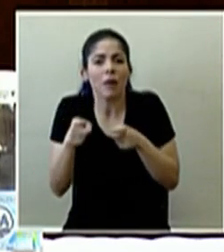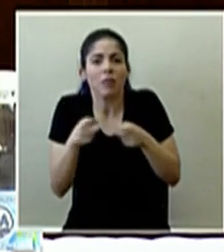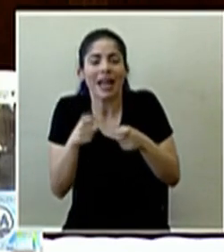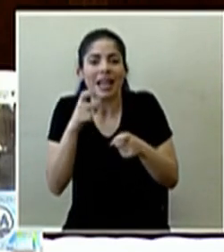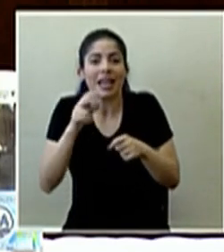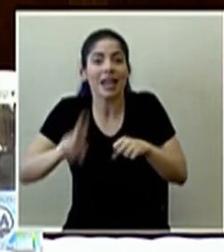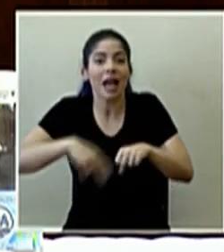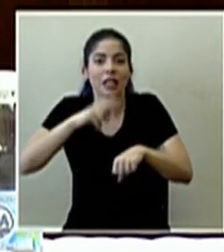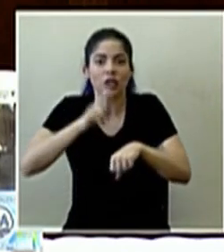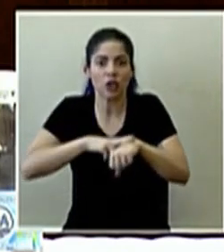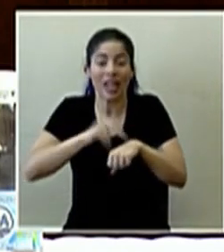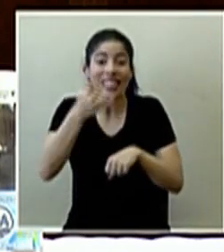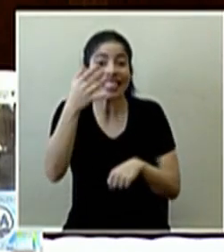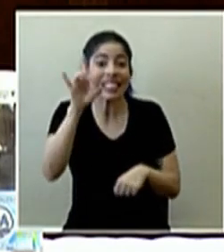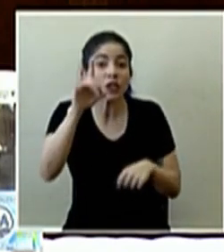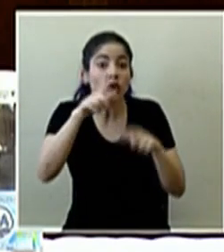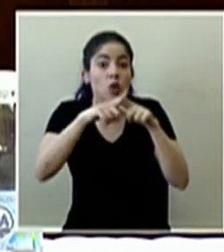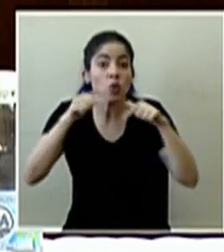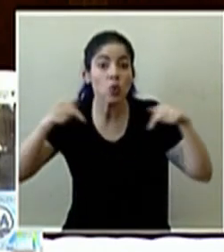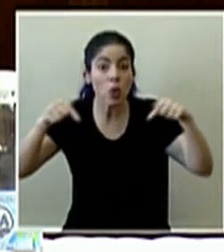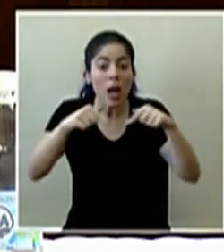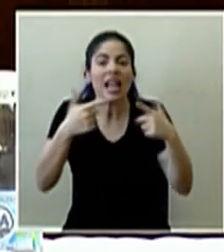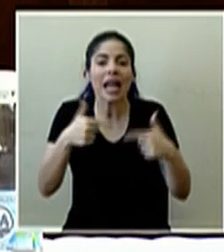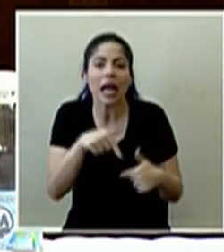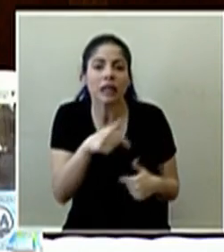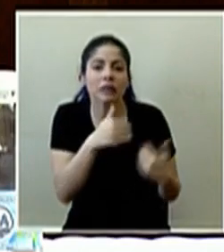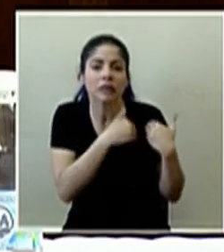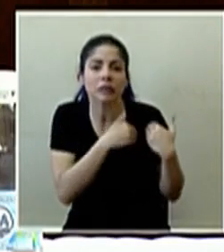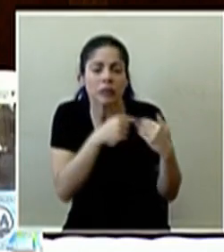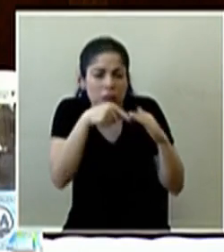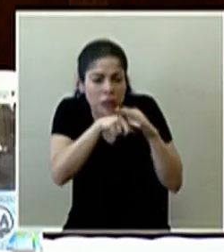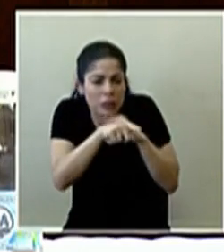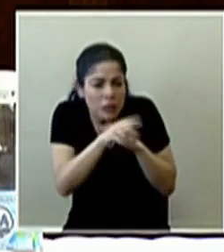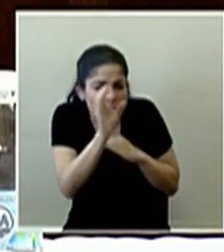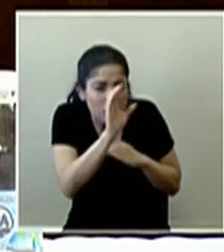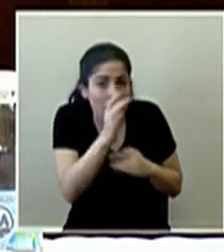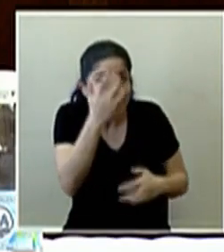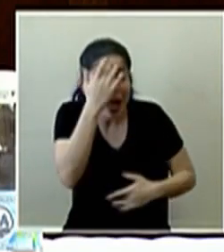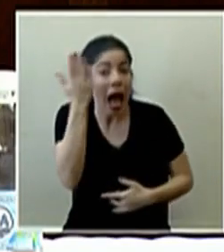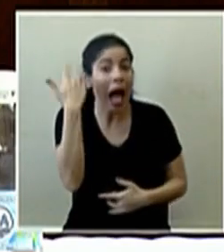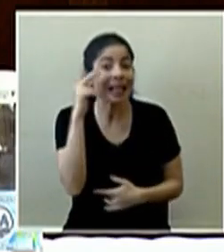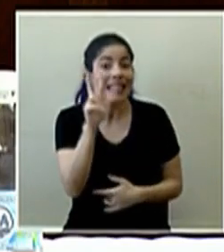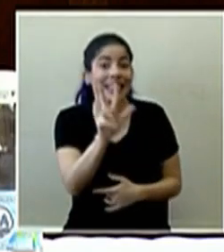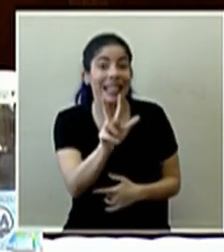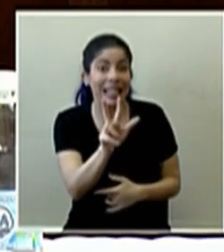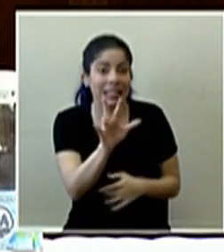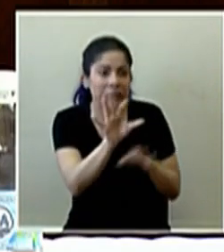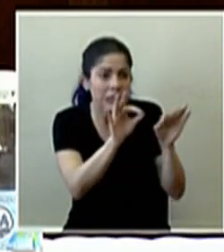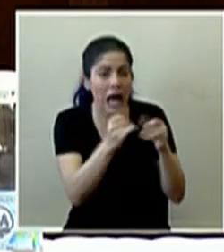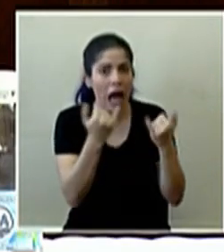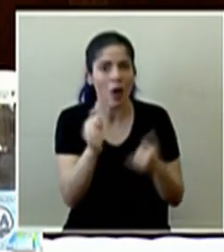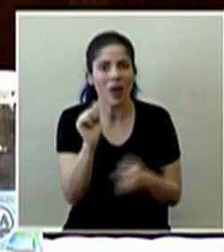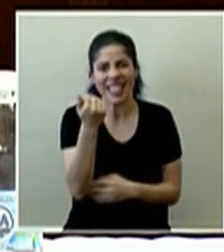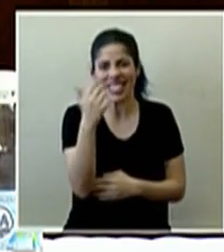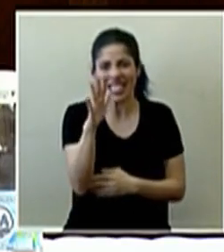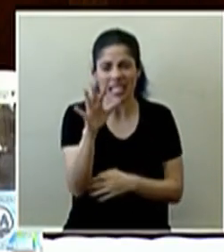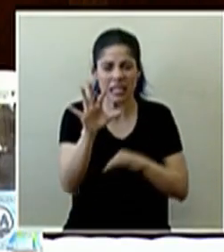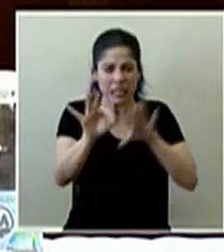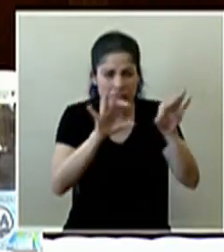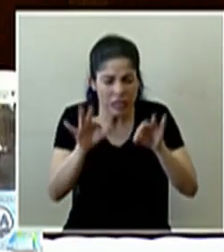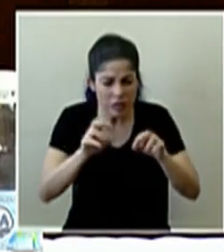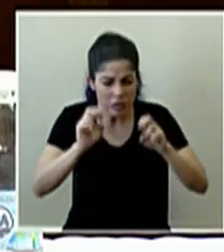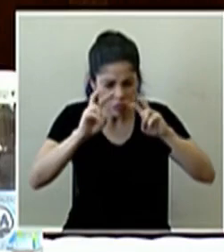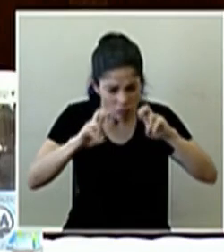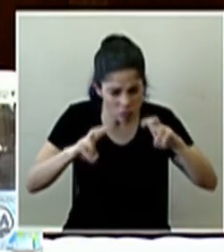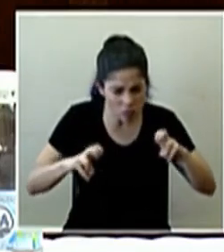a nivel nacional, buscando pacientes. Pasamos de 3 pacientes a 15 muestras que vamos a traer a